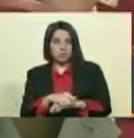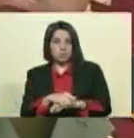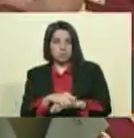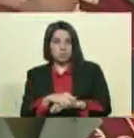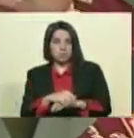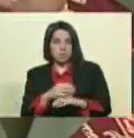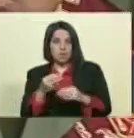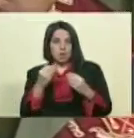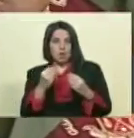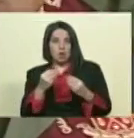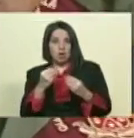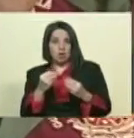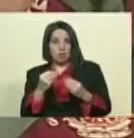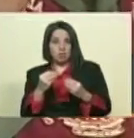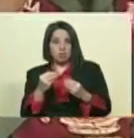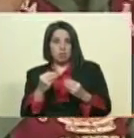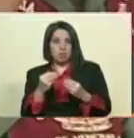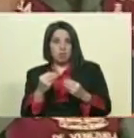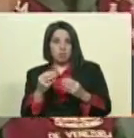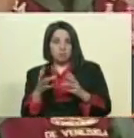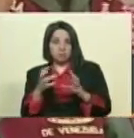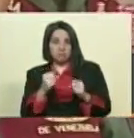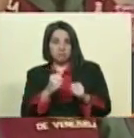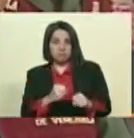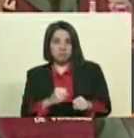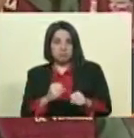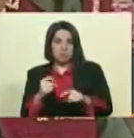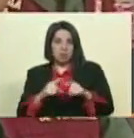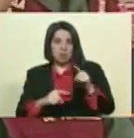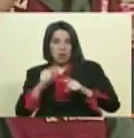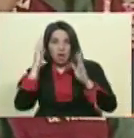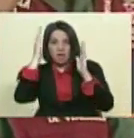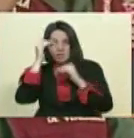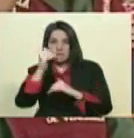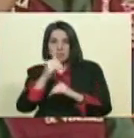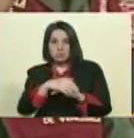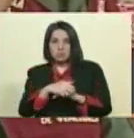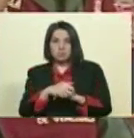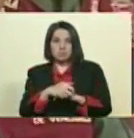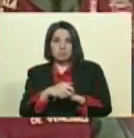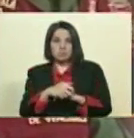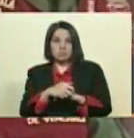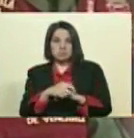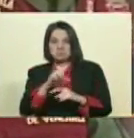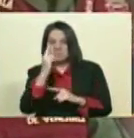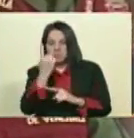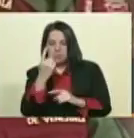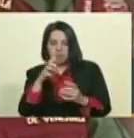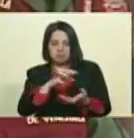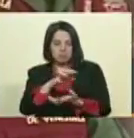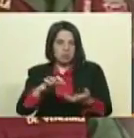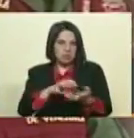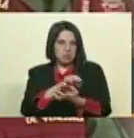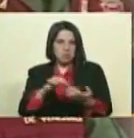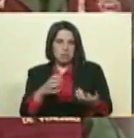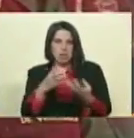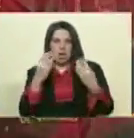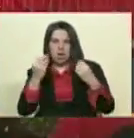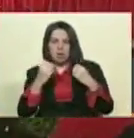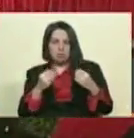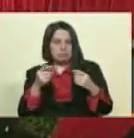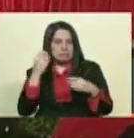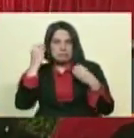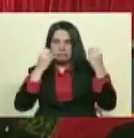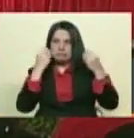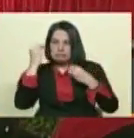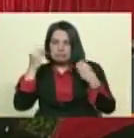Desmitificar estos temas y atenderlos para que los niños sepan qué hacer en su barrio cuando ven el primer brote de violencia, cómo interpretarlo y